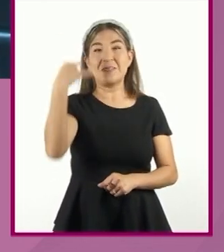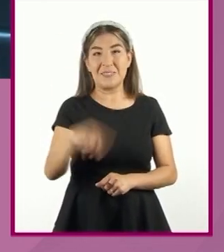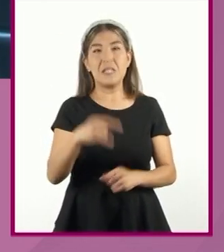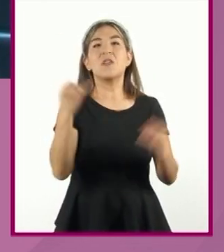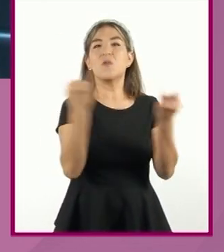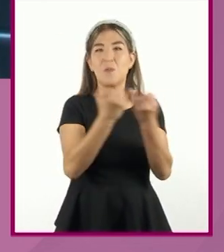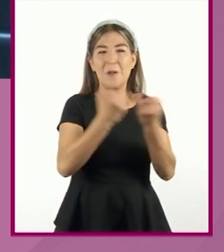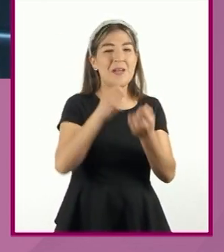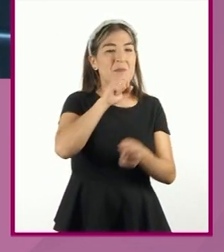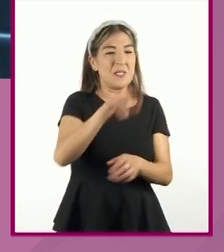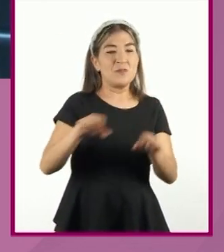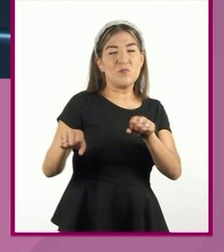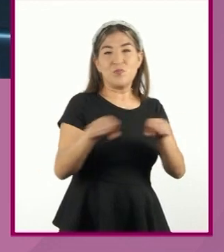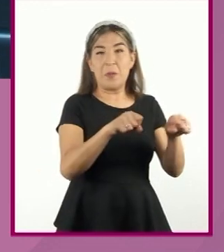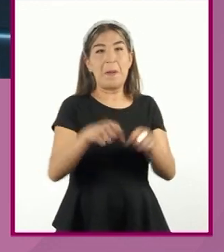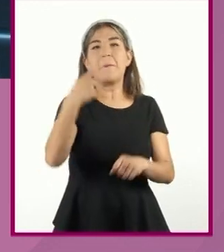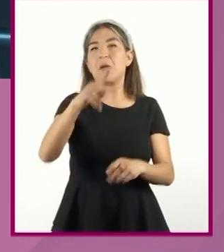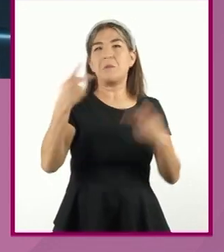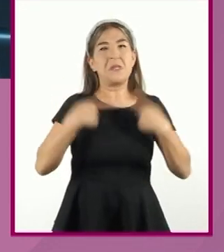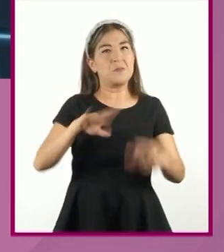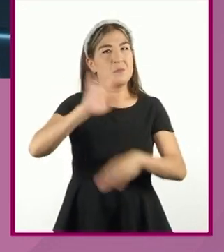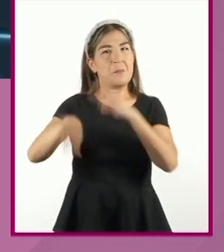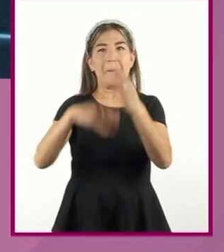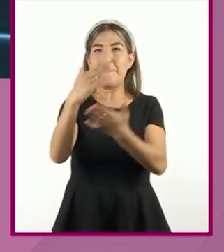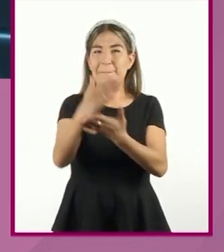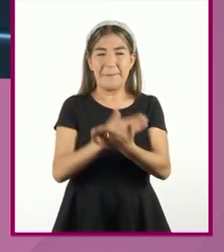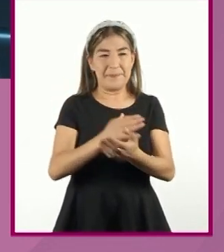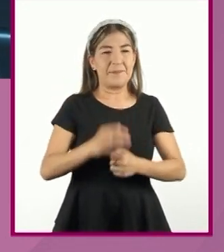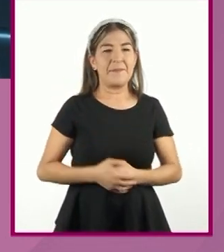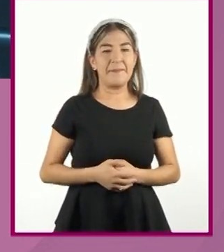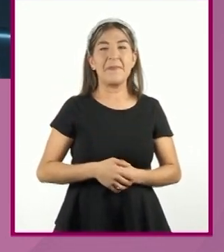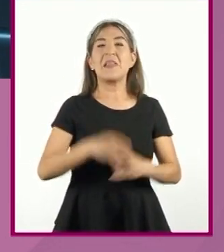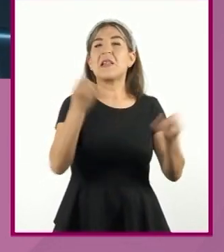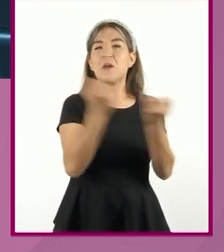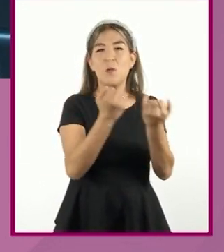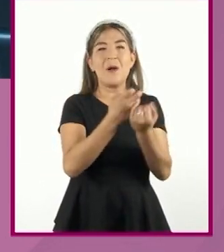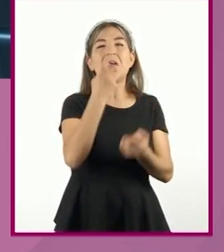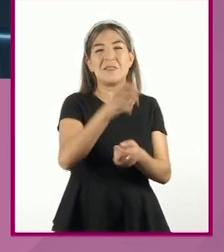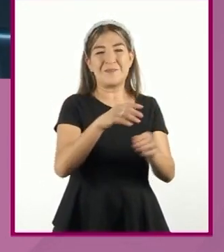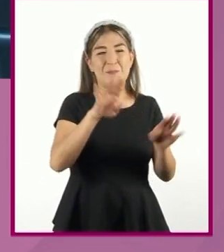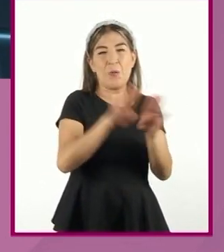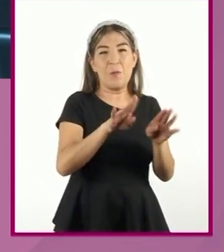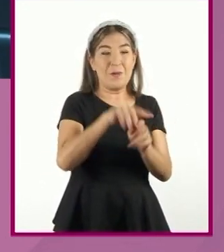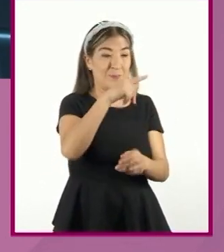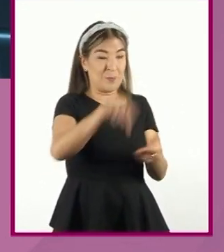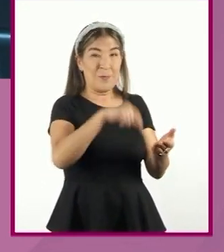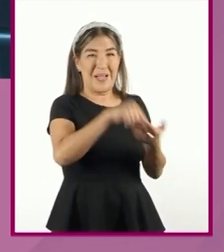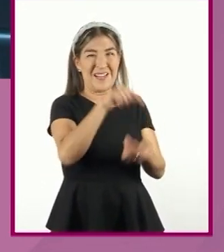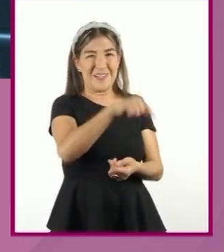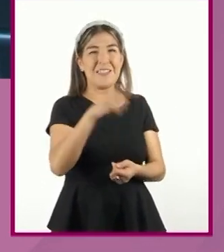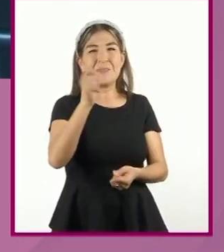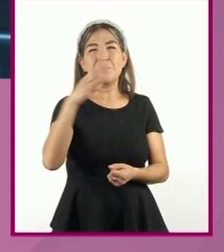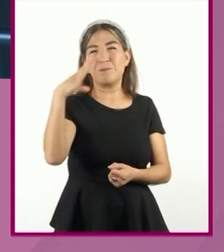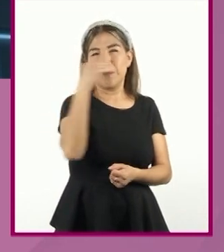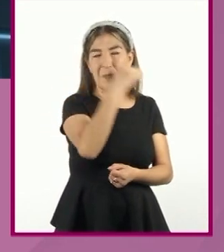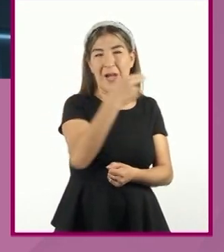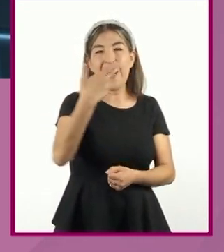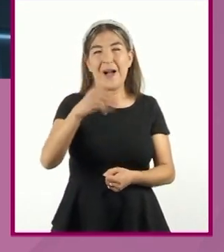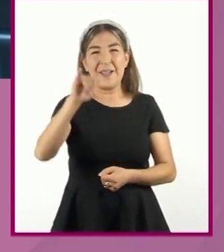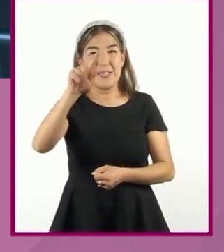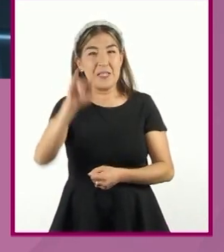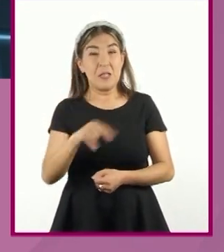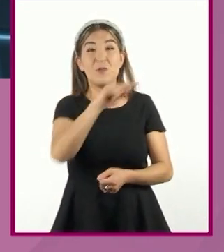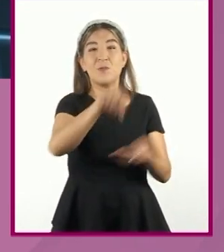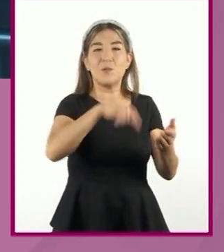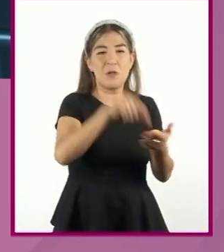Haití, pero con menor número de víctimas. La alta vulnerabilidad de la población haitiana, condicionada por la